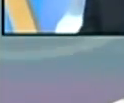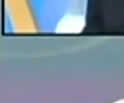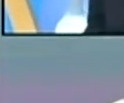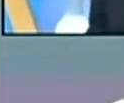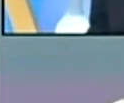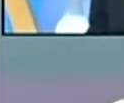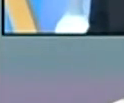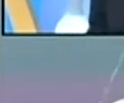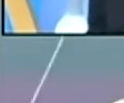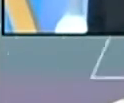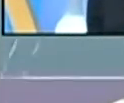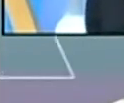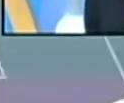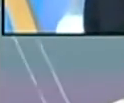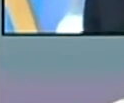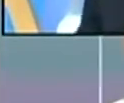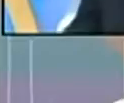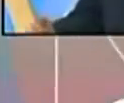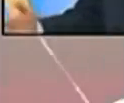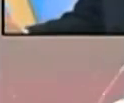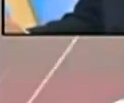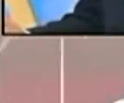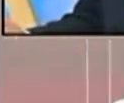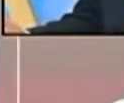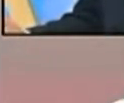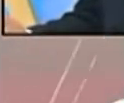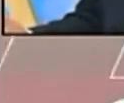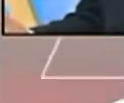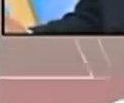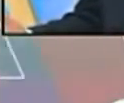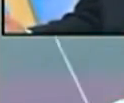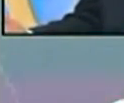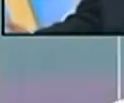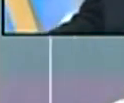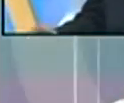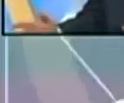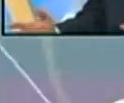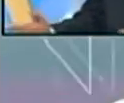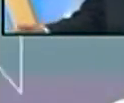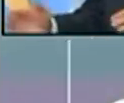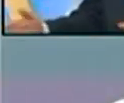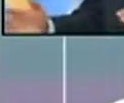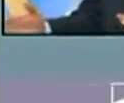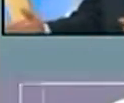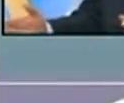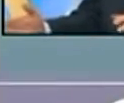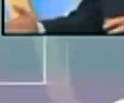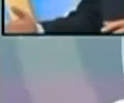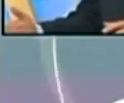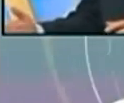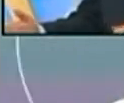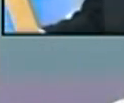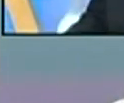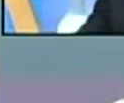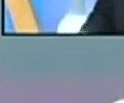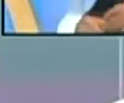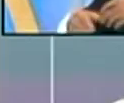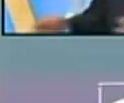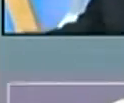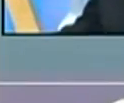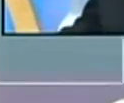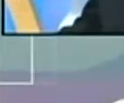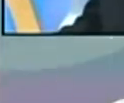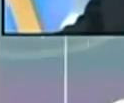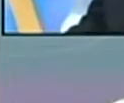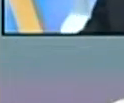colectivo, porque el subte sale 4,50 con la sube contra 6,50 que sale el colectivo. O sea, el colectivo te sale 50% más caro que el subte y además en subte